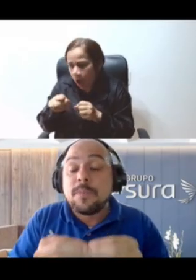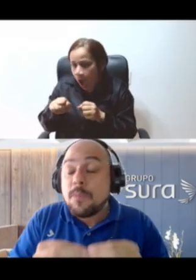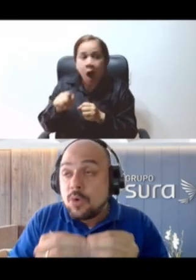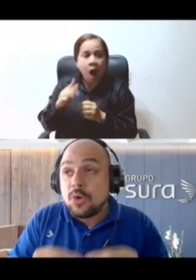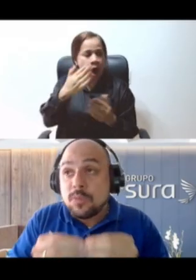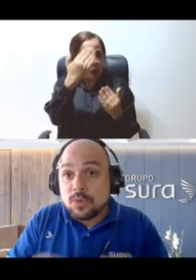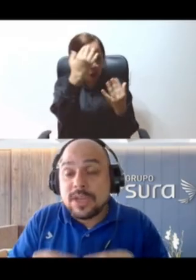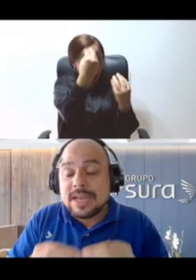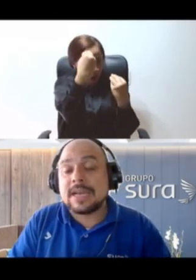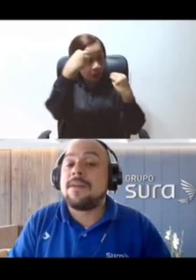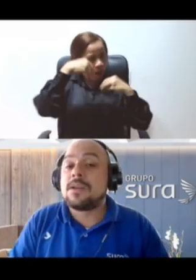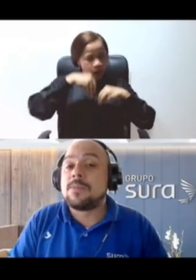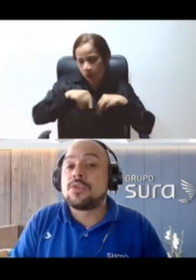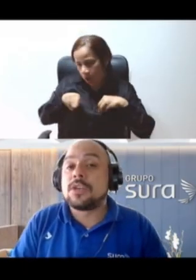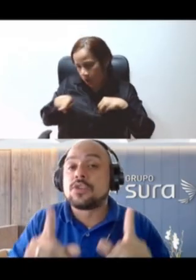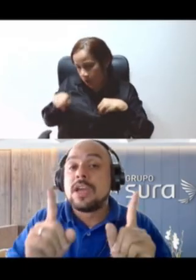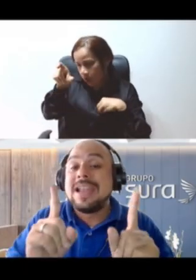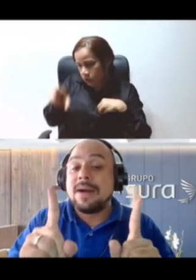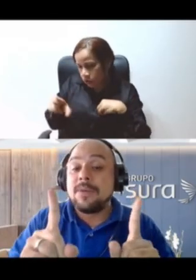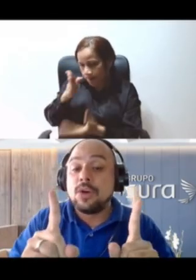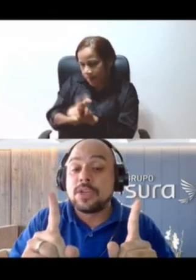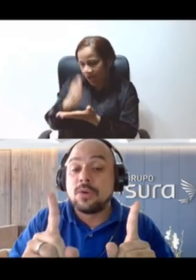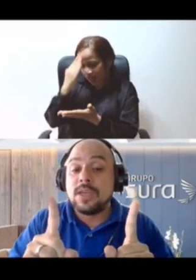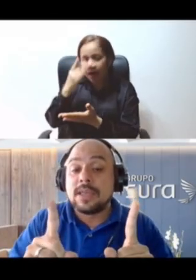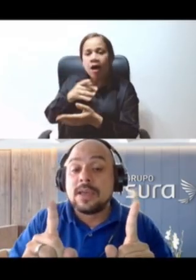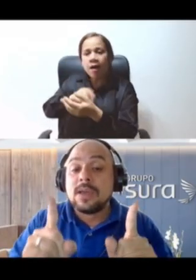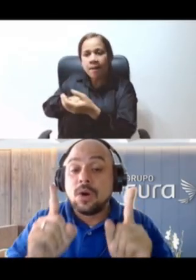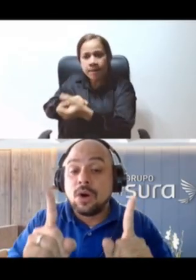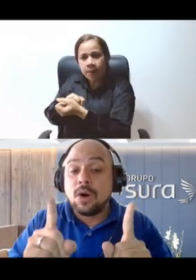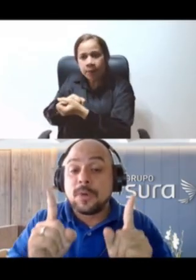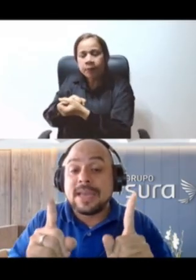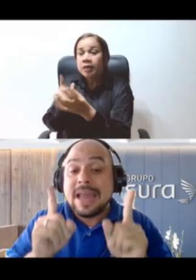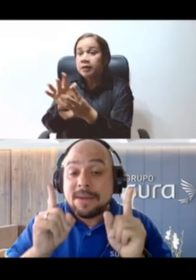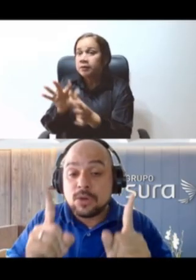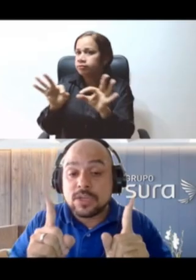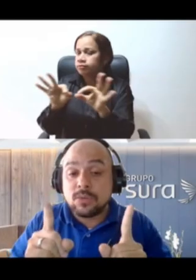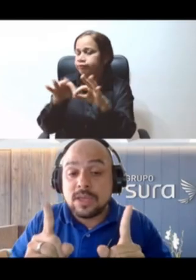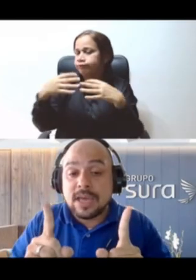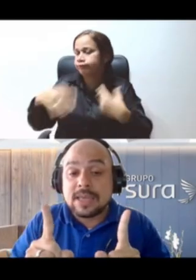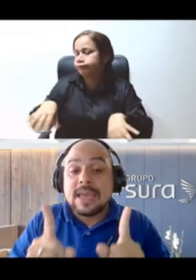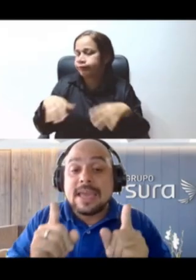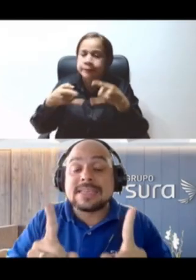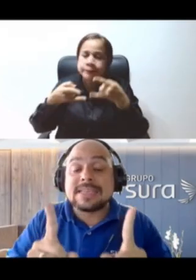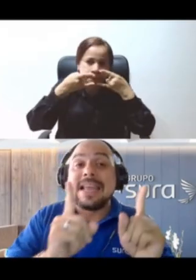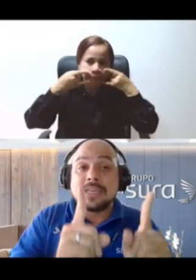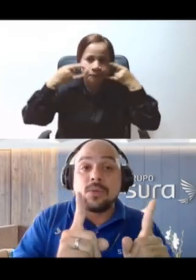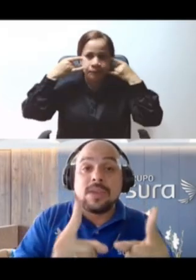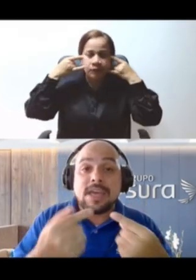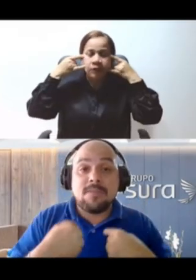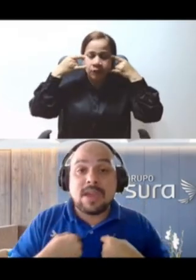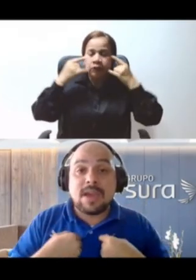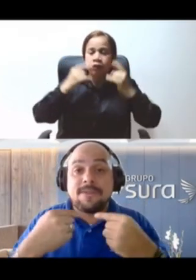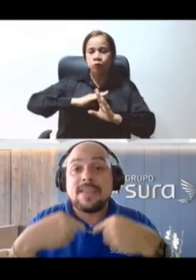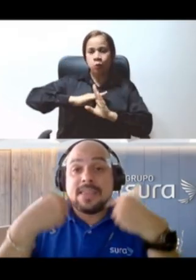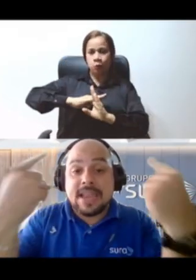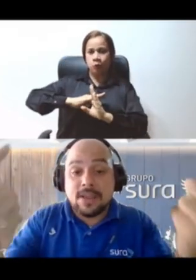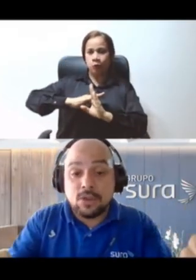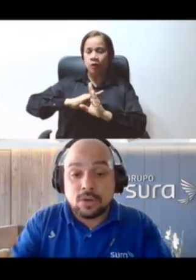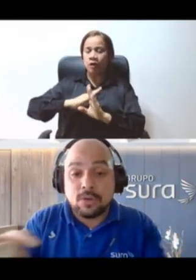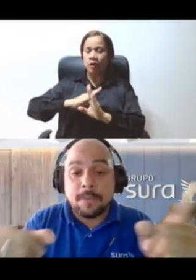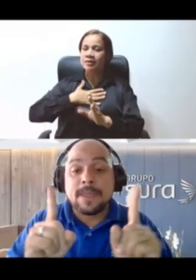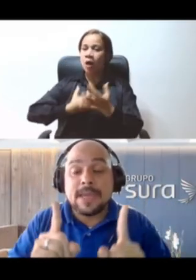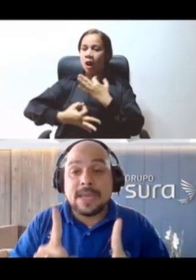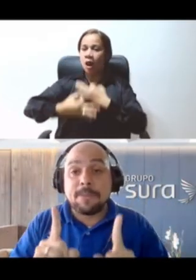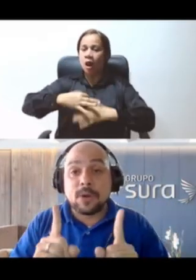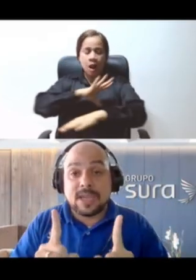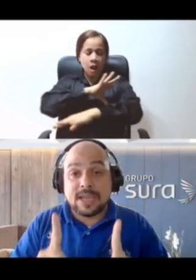tener muy en la cabeza, muchachos, la bioseguridad. Ojo, porque la bioseguridad es la seguridad mía frente